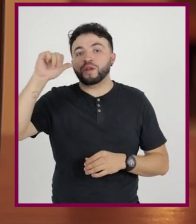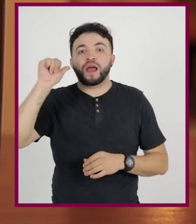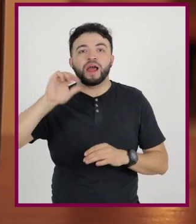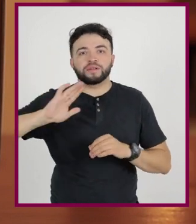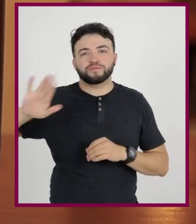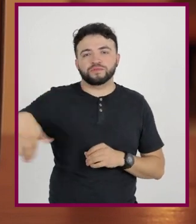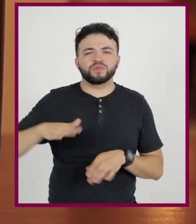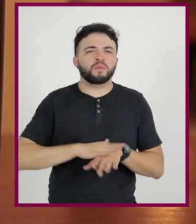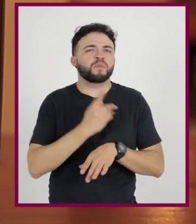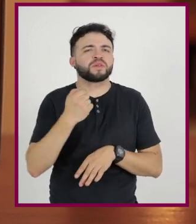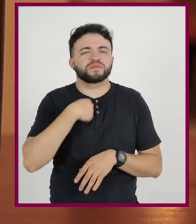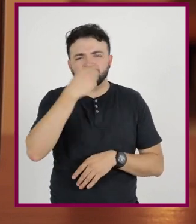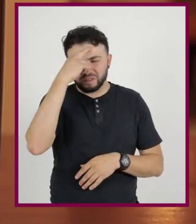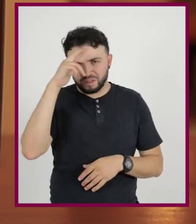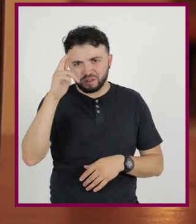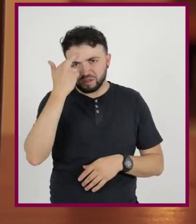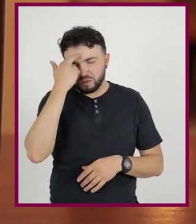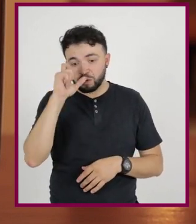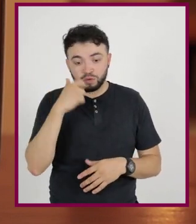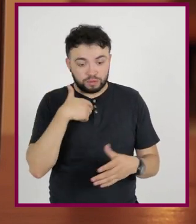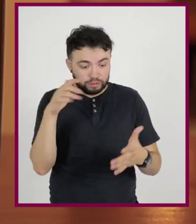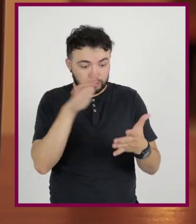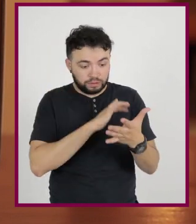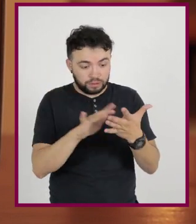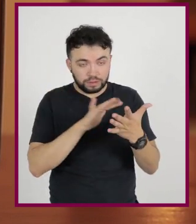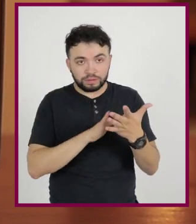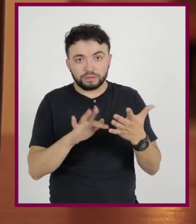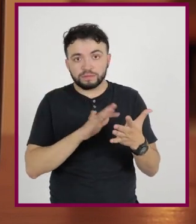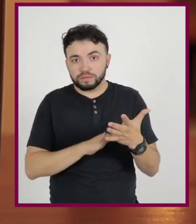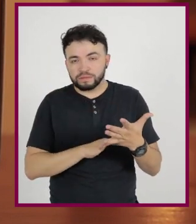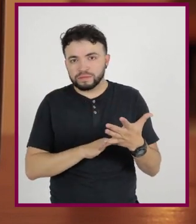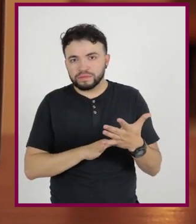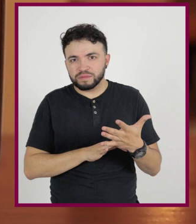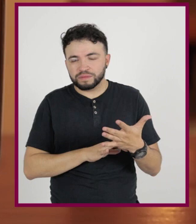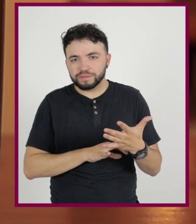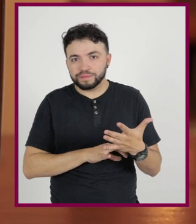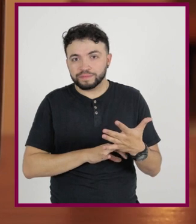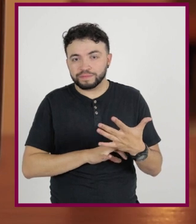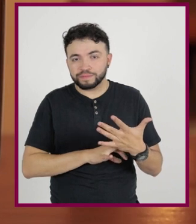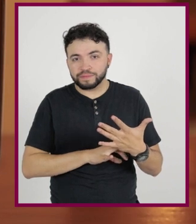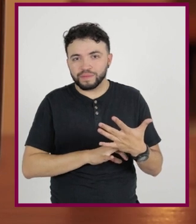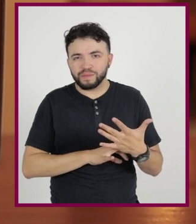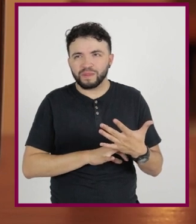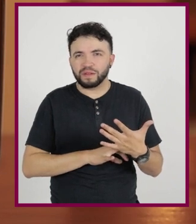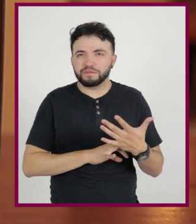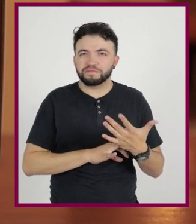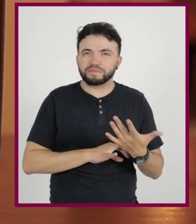a los Muertos, porque recuerdo que cuando lo leí,